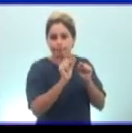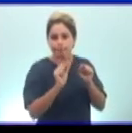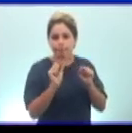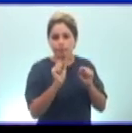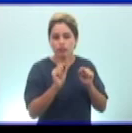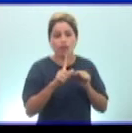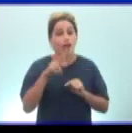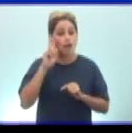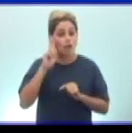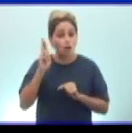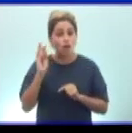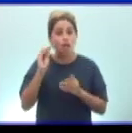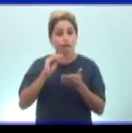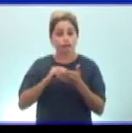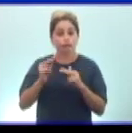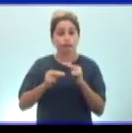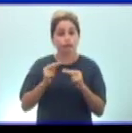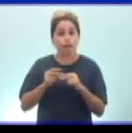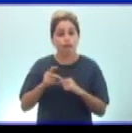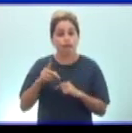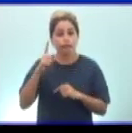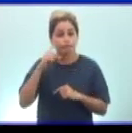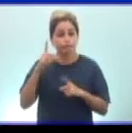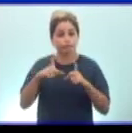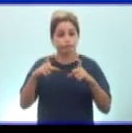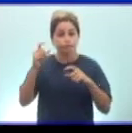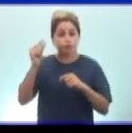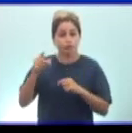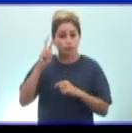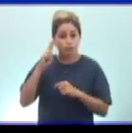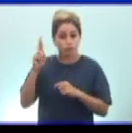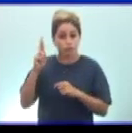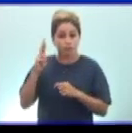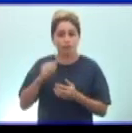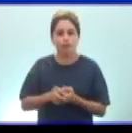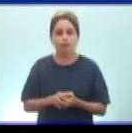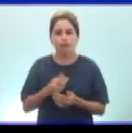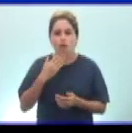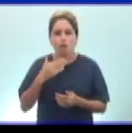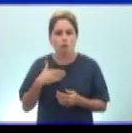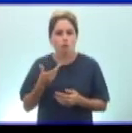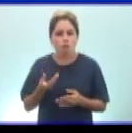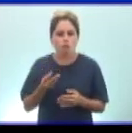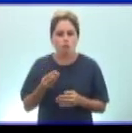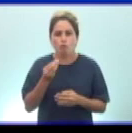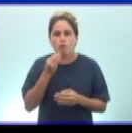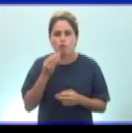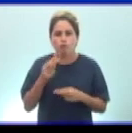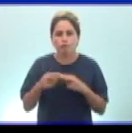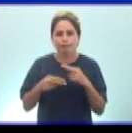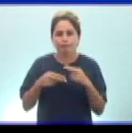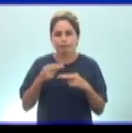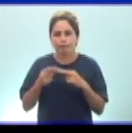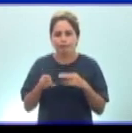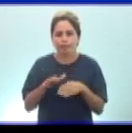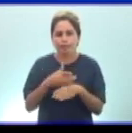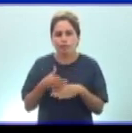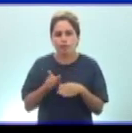Hund. También debemos conocer cómo debo representar la distribución electrónica simplificada de cualquier